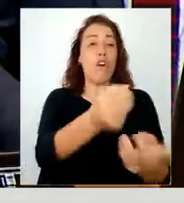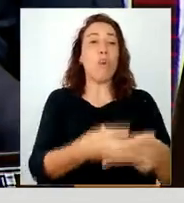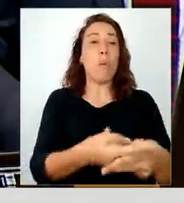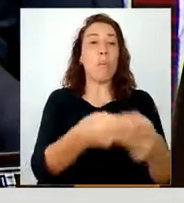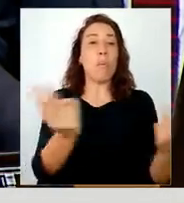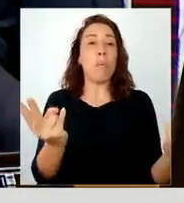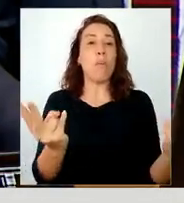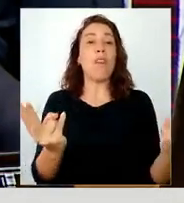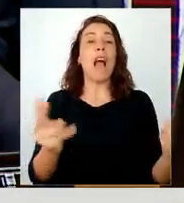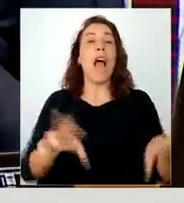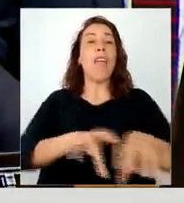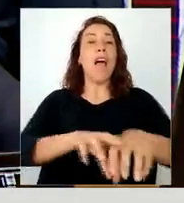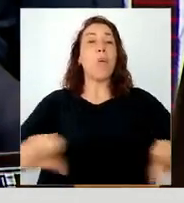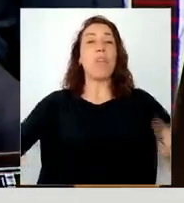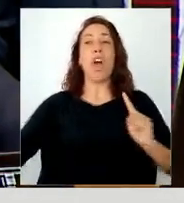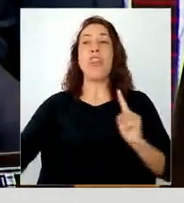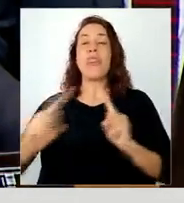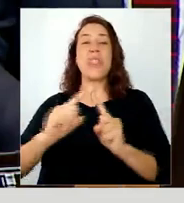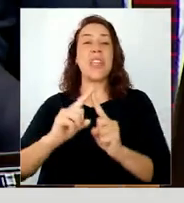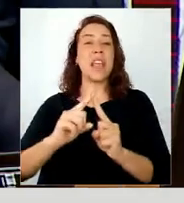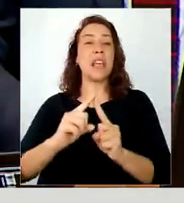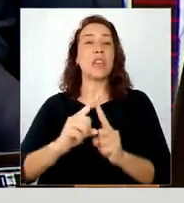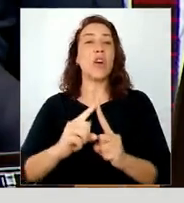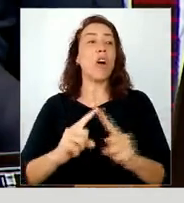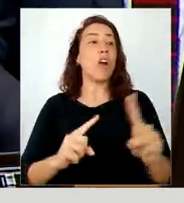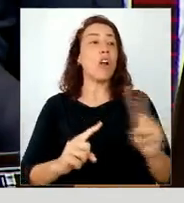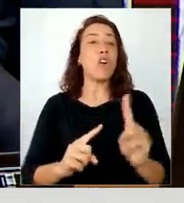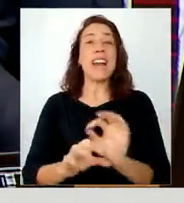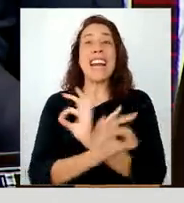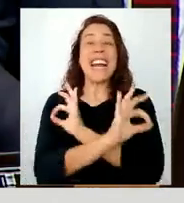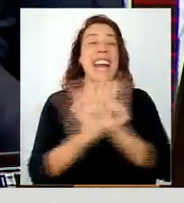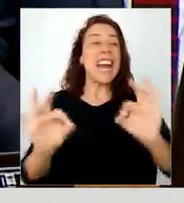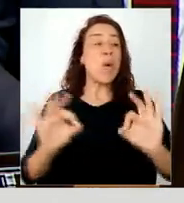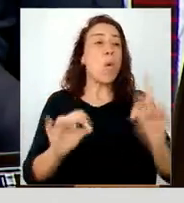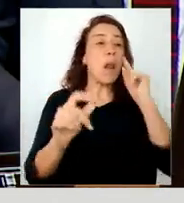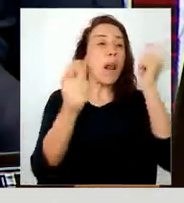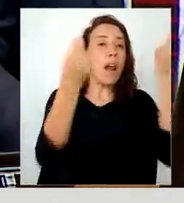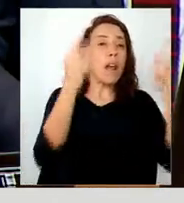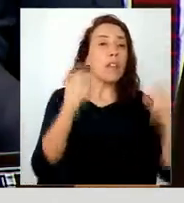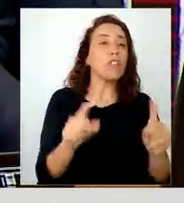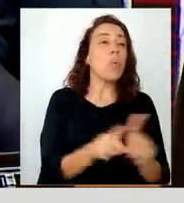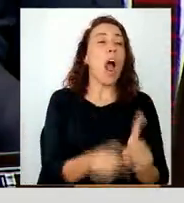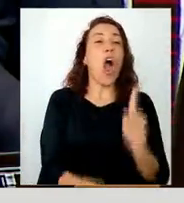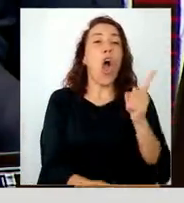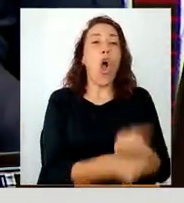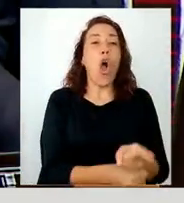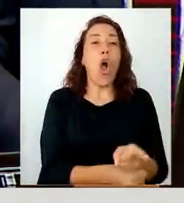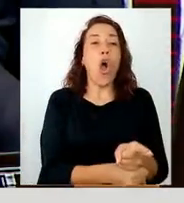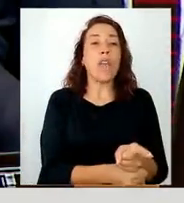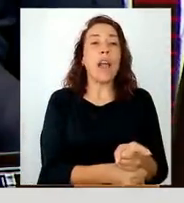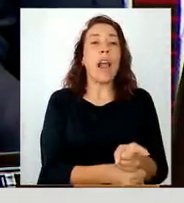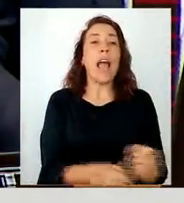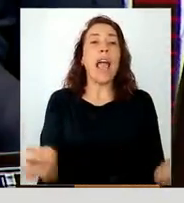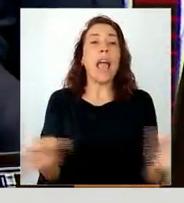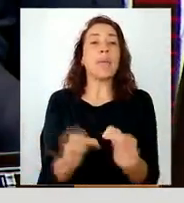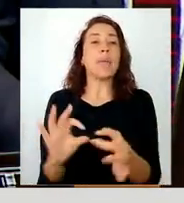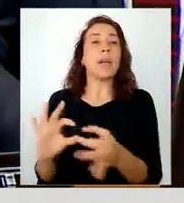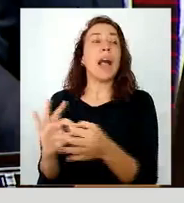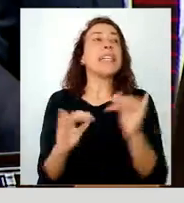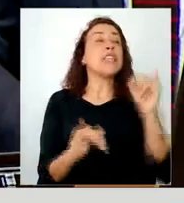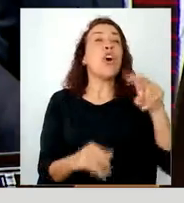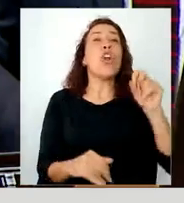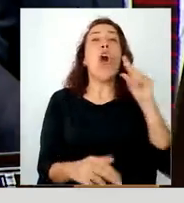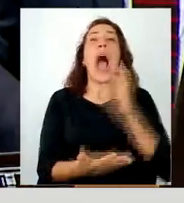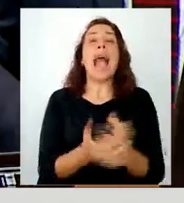sin siquiera haber pasado por algún procedimiento que les obligara a justificar la idoneidad la trayectoria